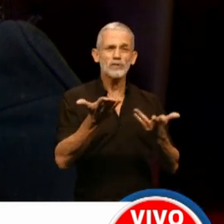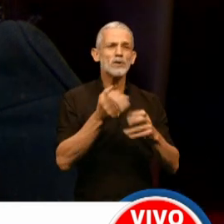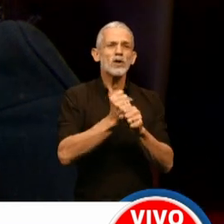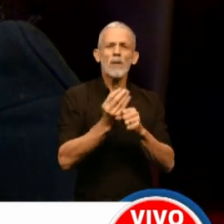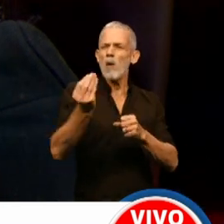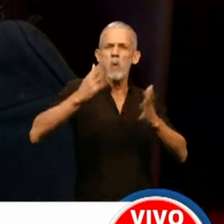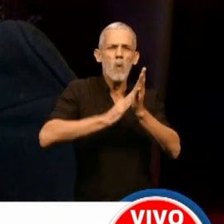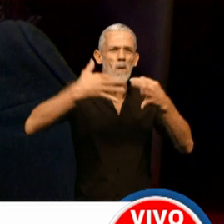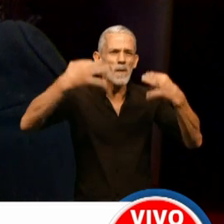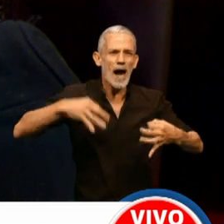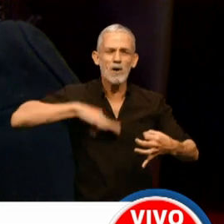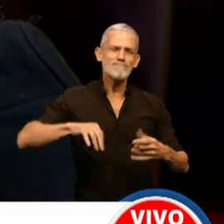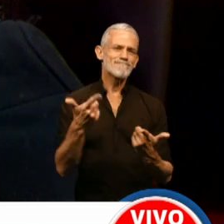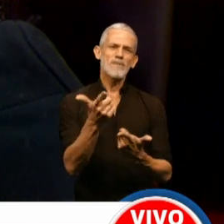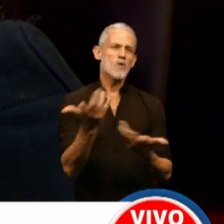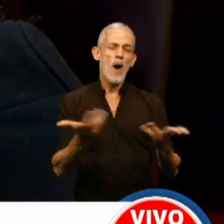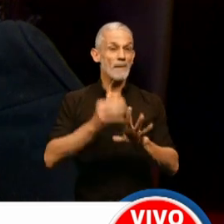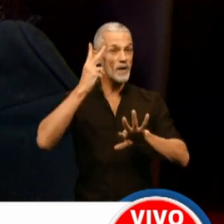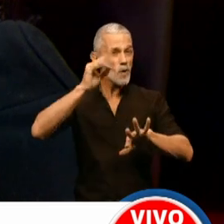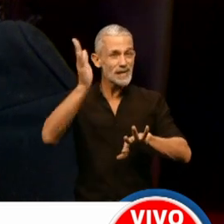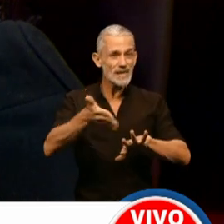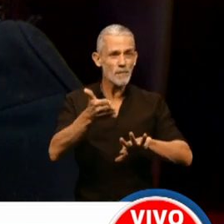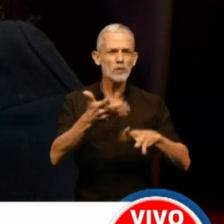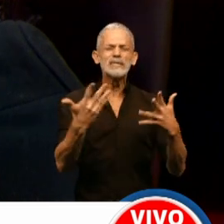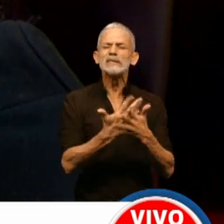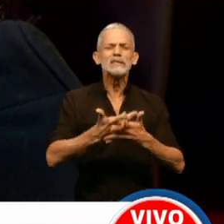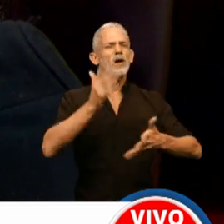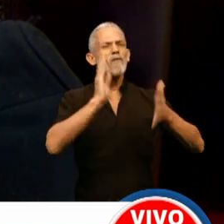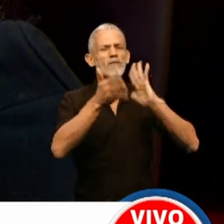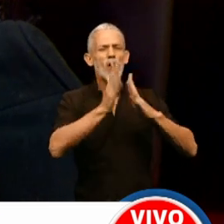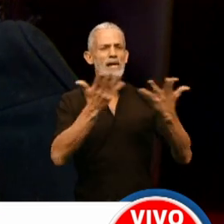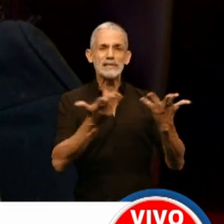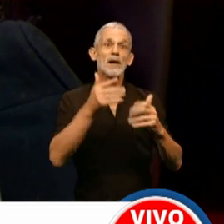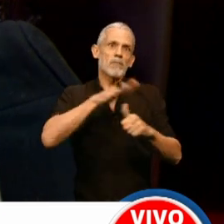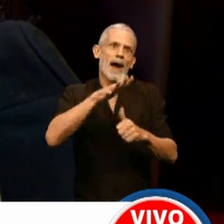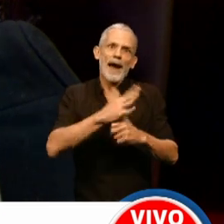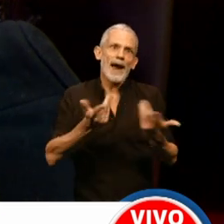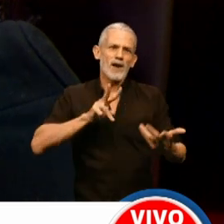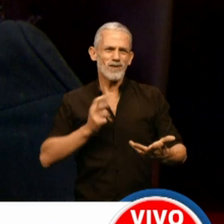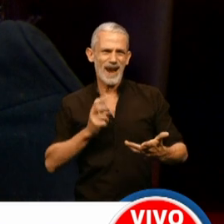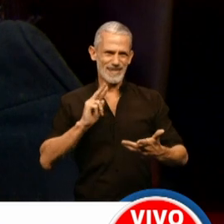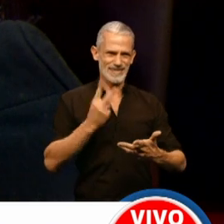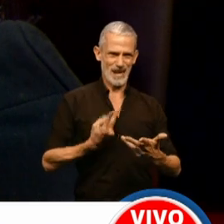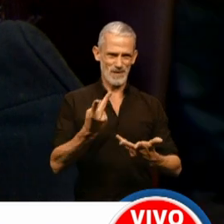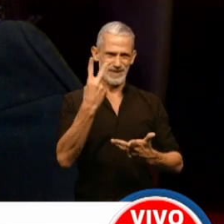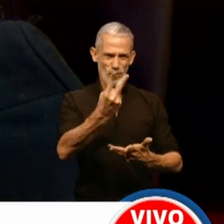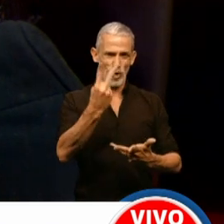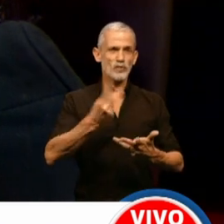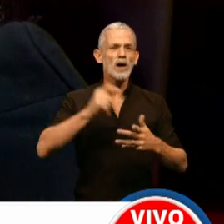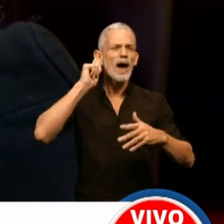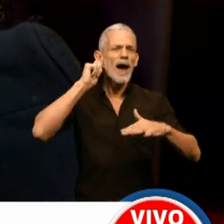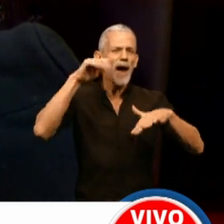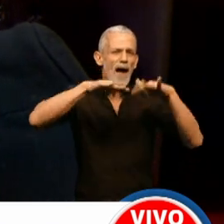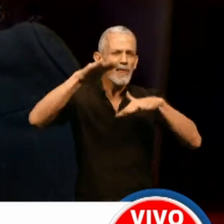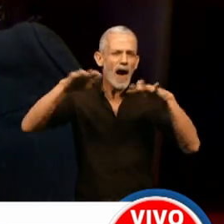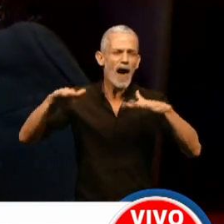trabajo formal el 90% sufre violencia por motivos de género la expectativa promedio de